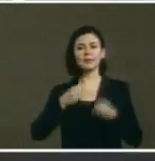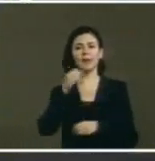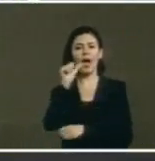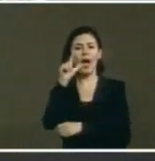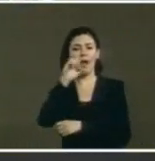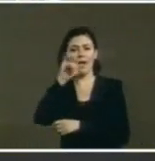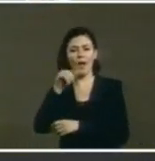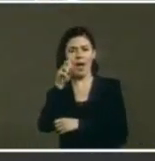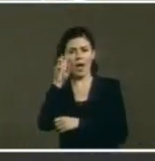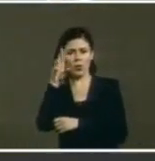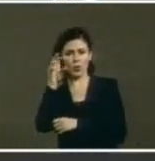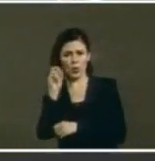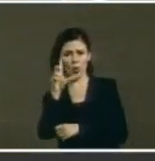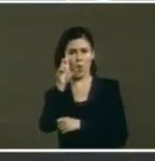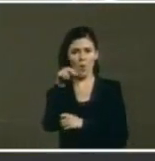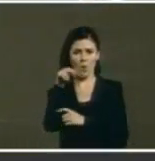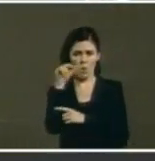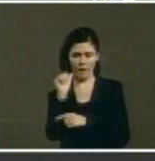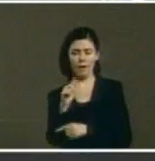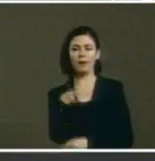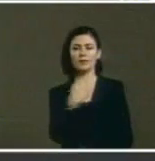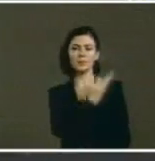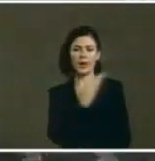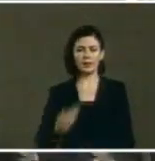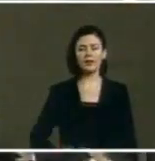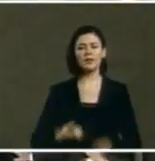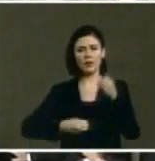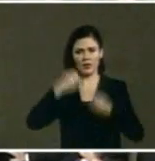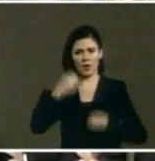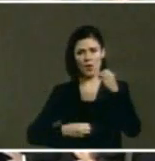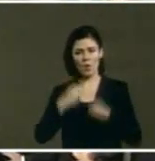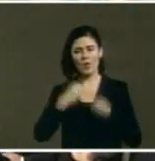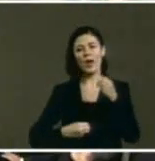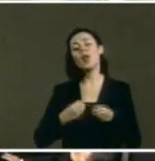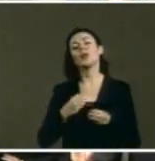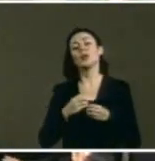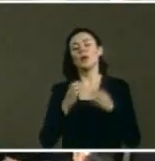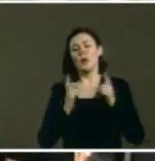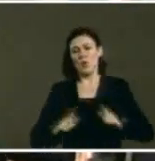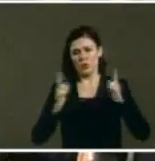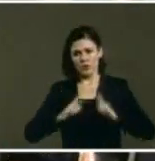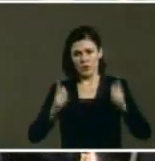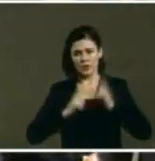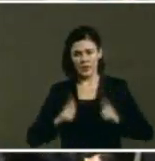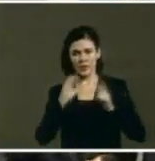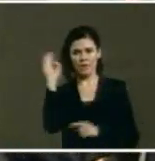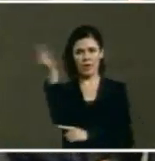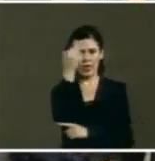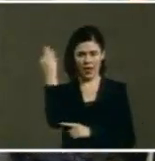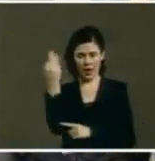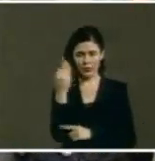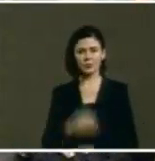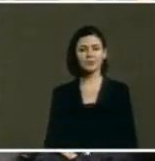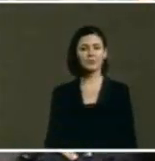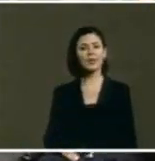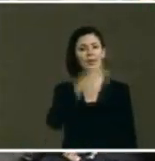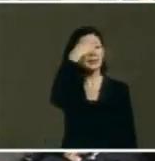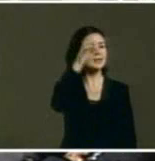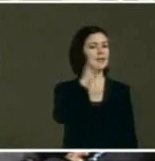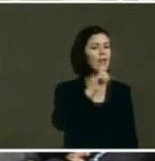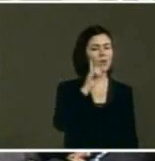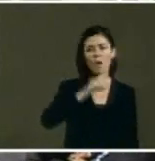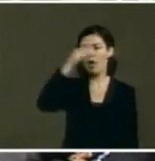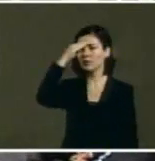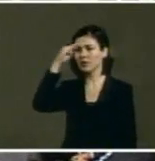Luna Ramos, presidente del Tribunal Electoral del Poder Judicial de la Federación. Señoras y